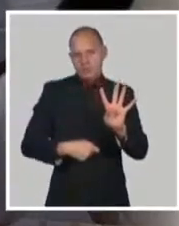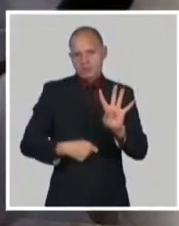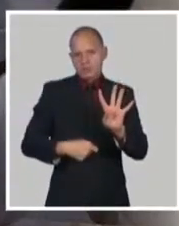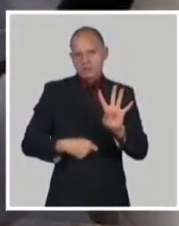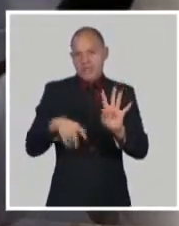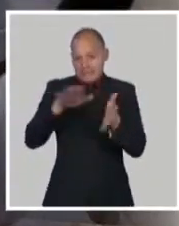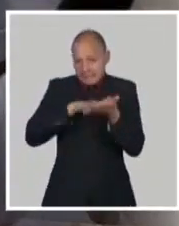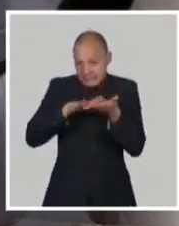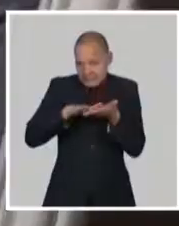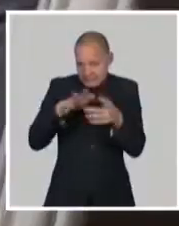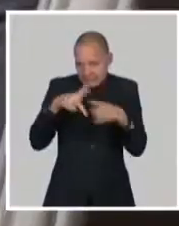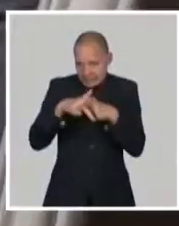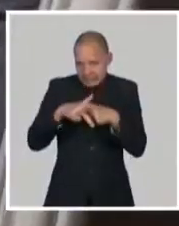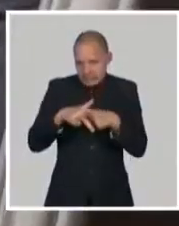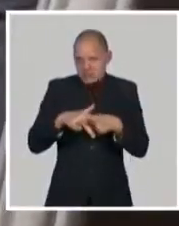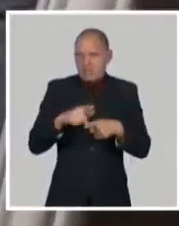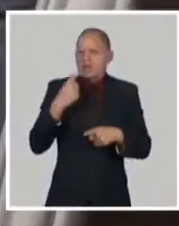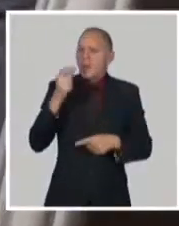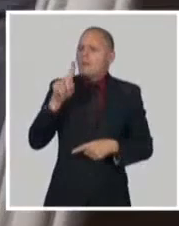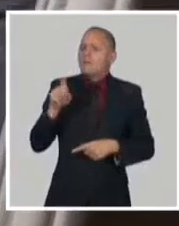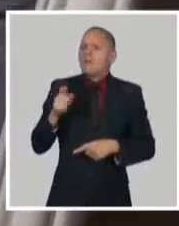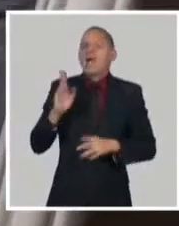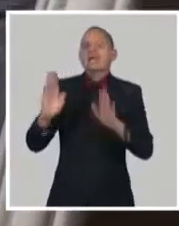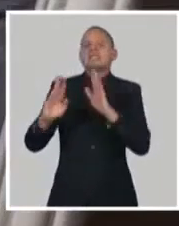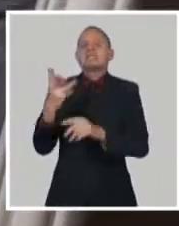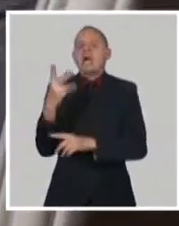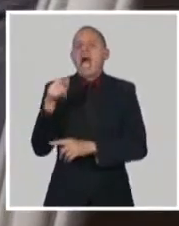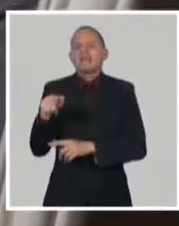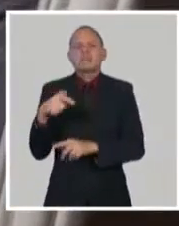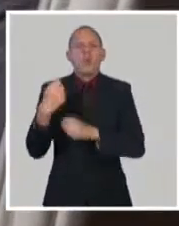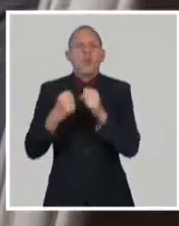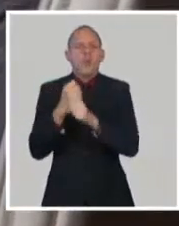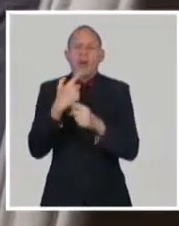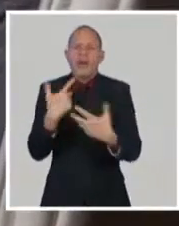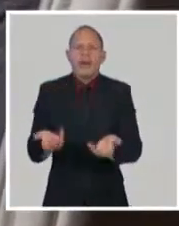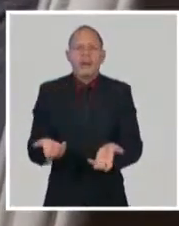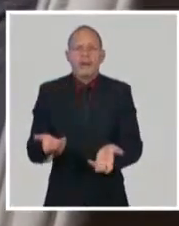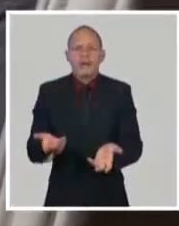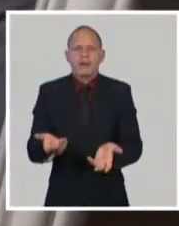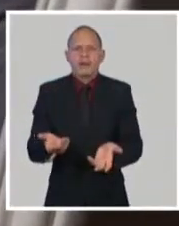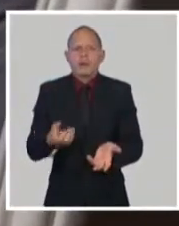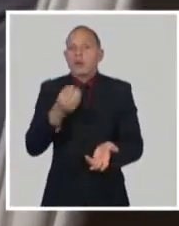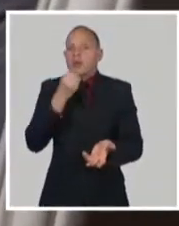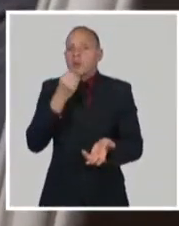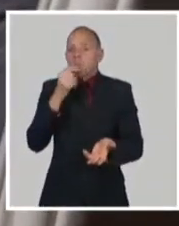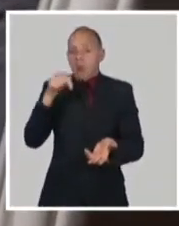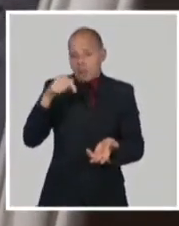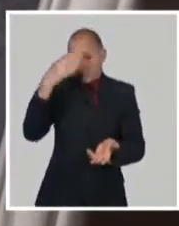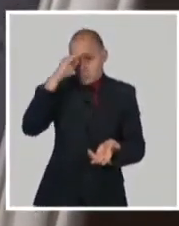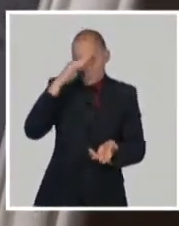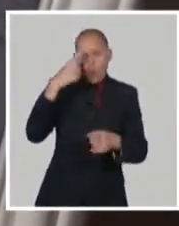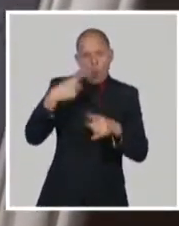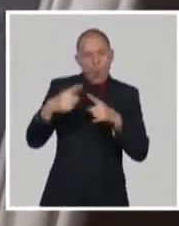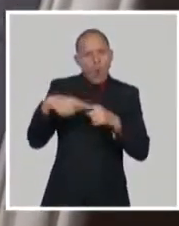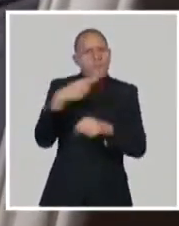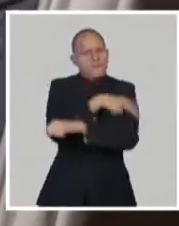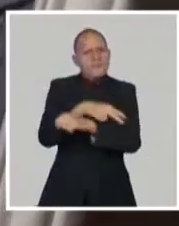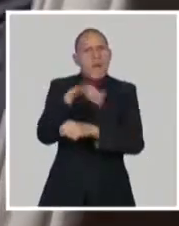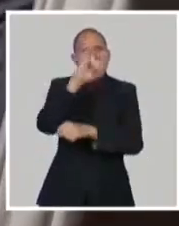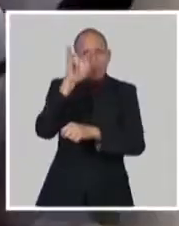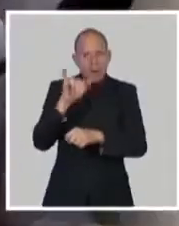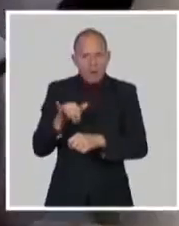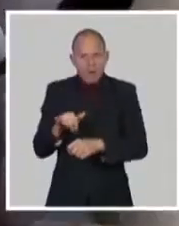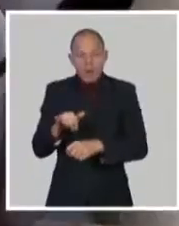se había hablado de en la fase 3 también, incluso hacer pruebas en el exterior, ¿eso se mantiene?